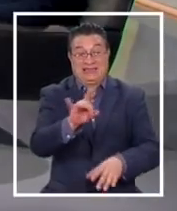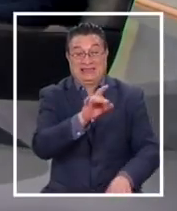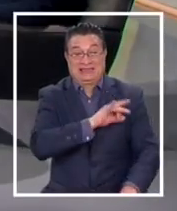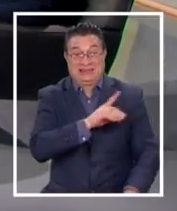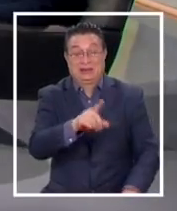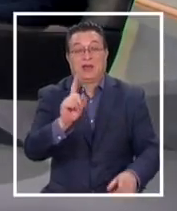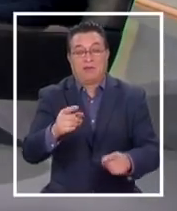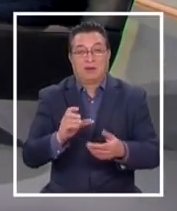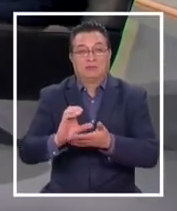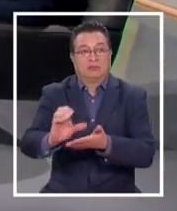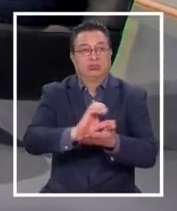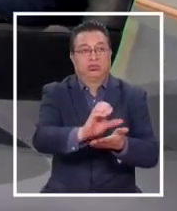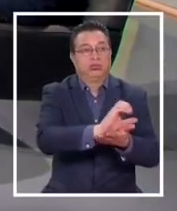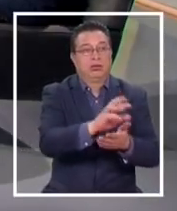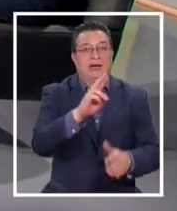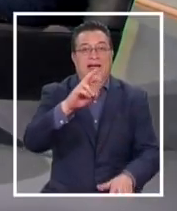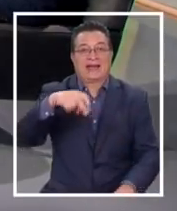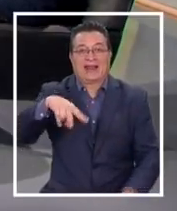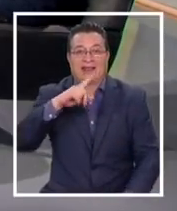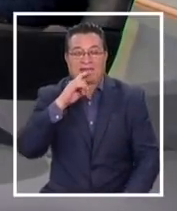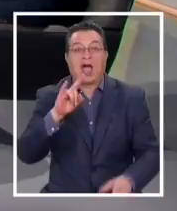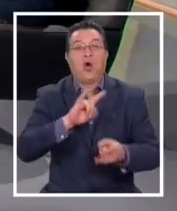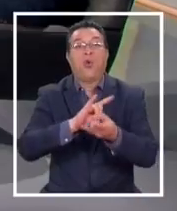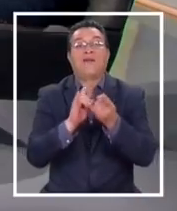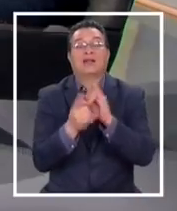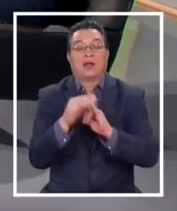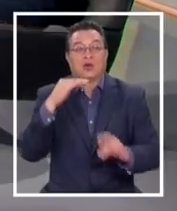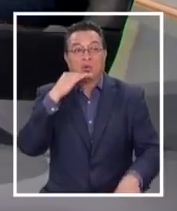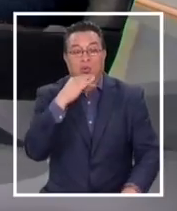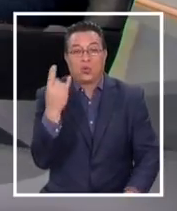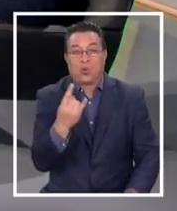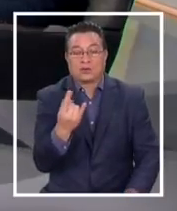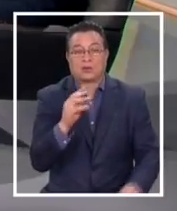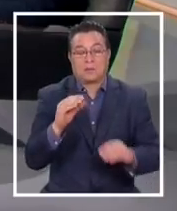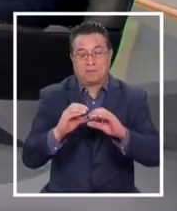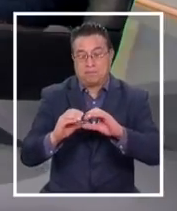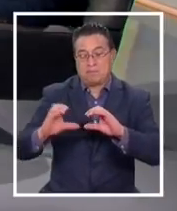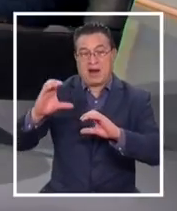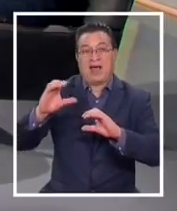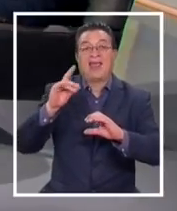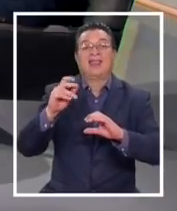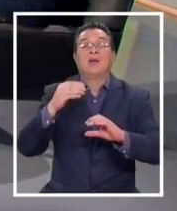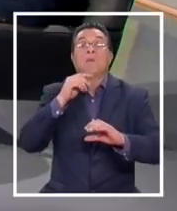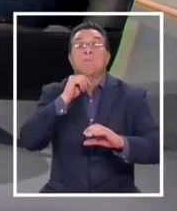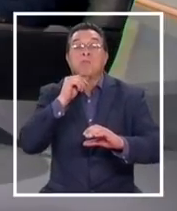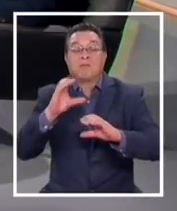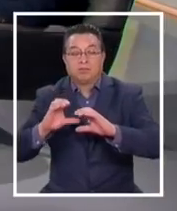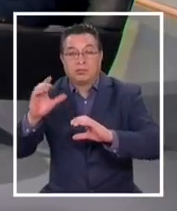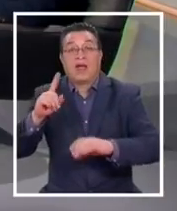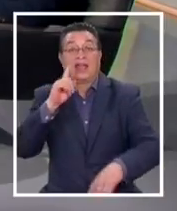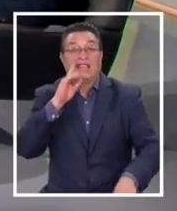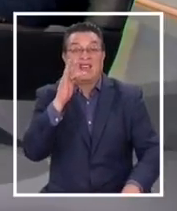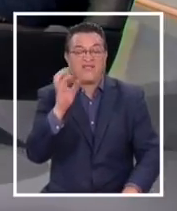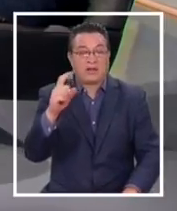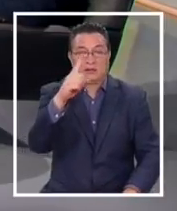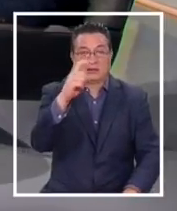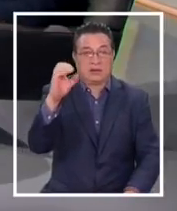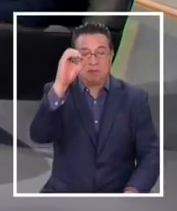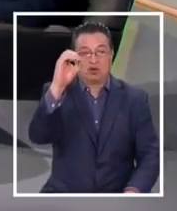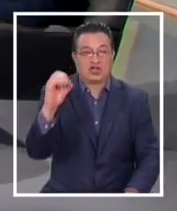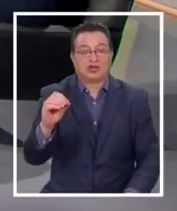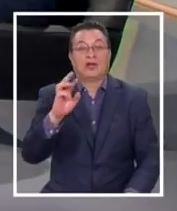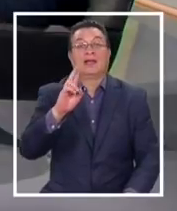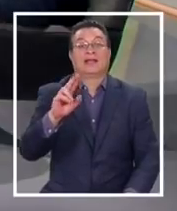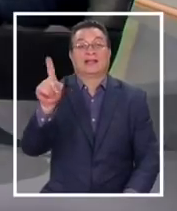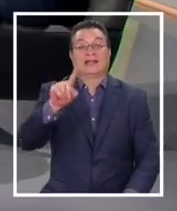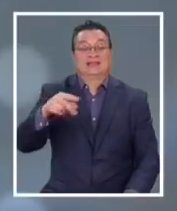recibiendo esta renta universal de emergencia, que supere la línea de la pobreza, que vaya más allá del IFE para el 100% del registro